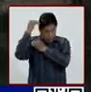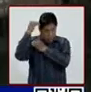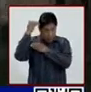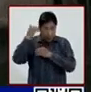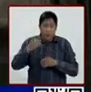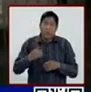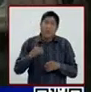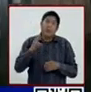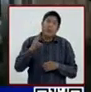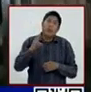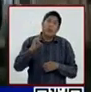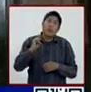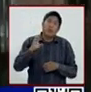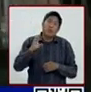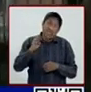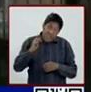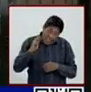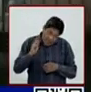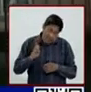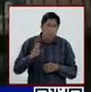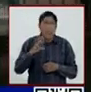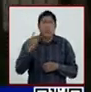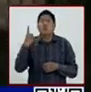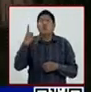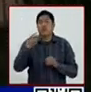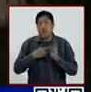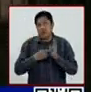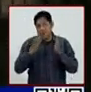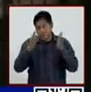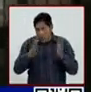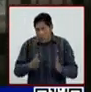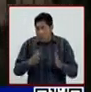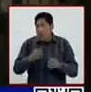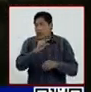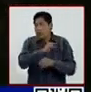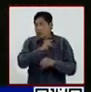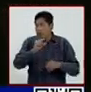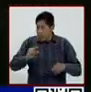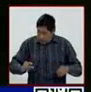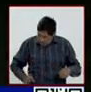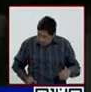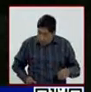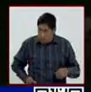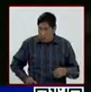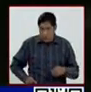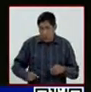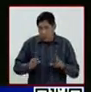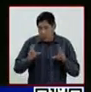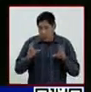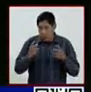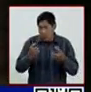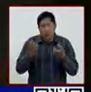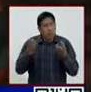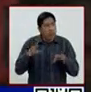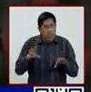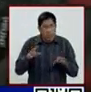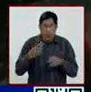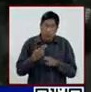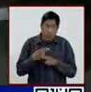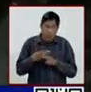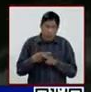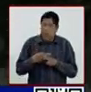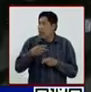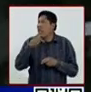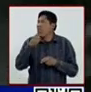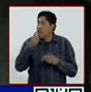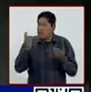Vicente Cuéllar además de un representante de la gobernación estamos no han querido dar el nombre